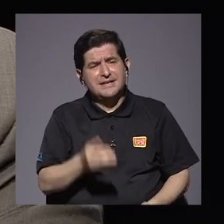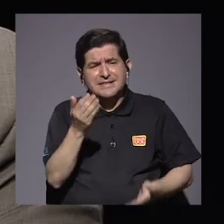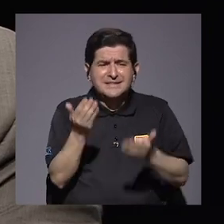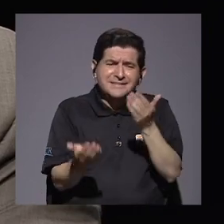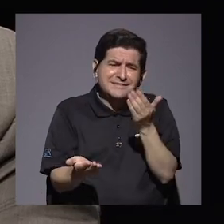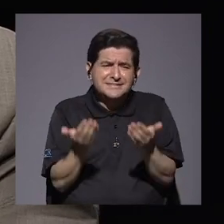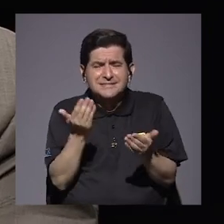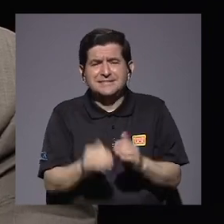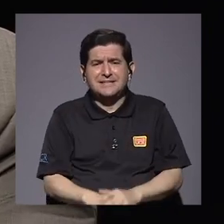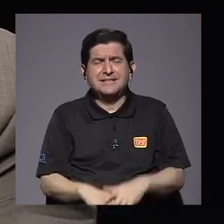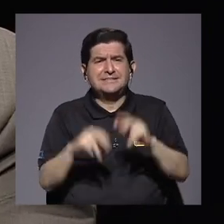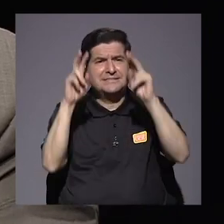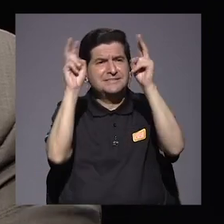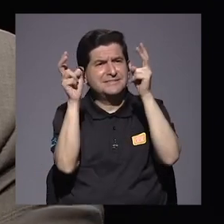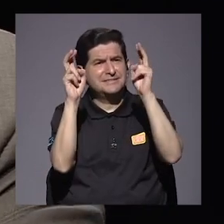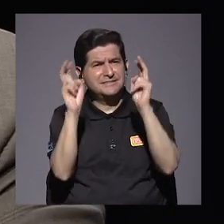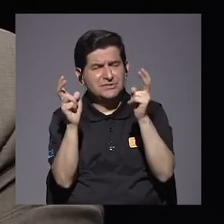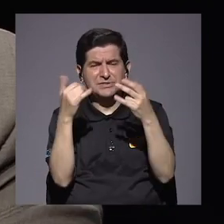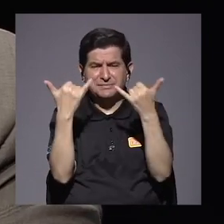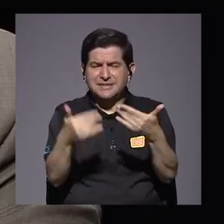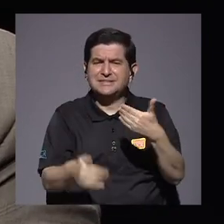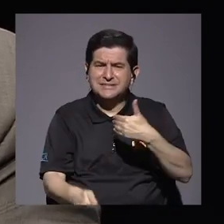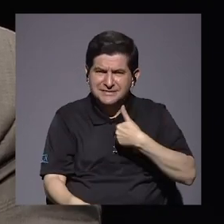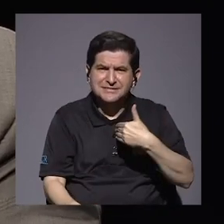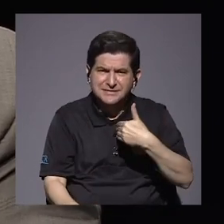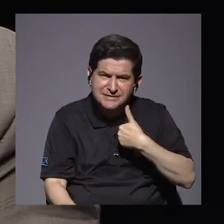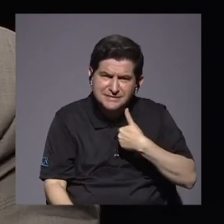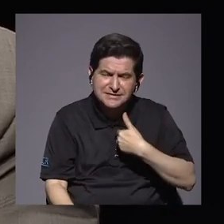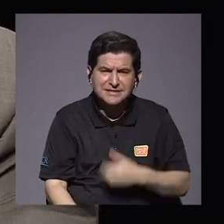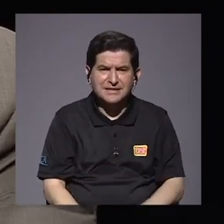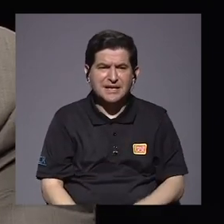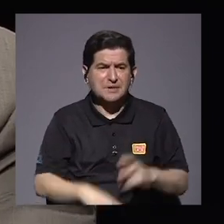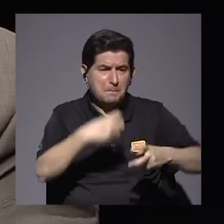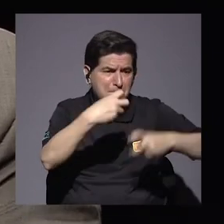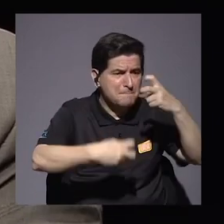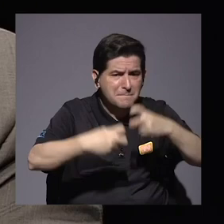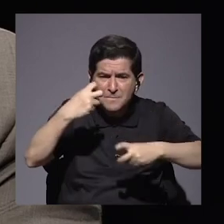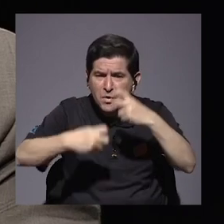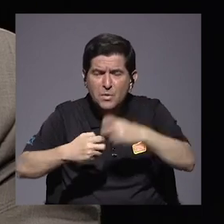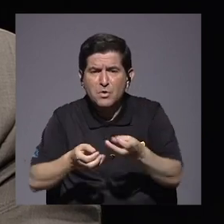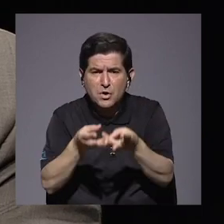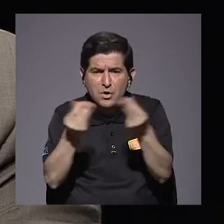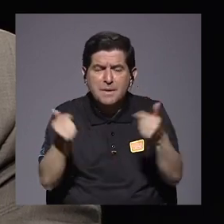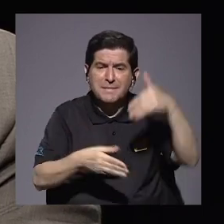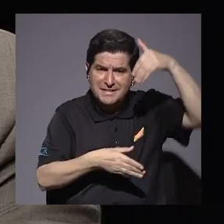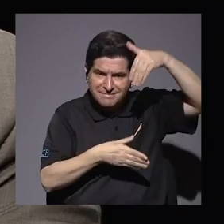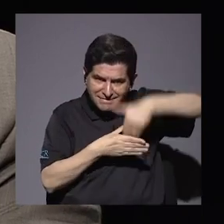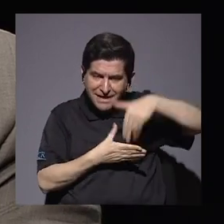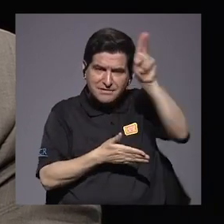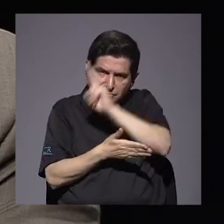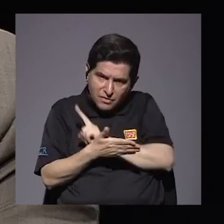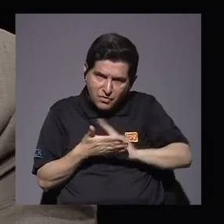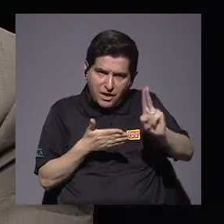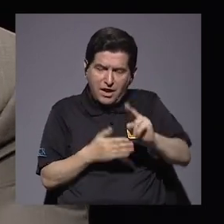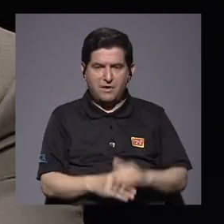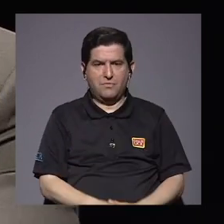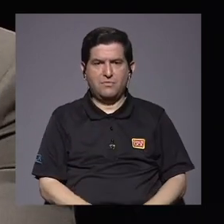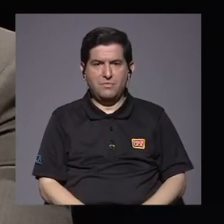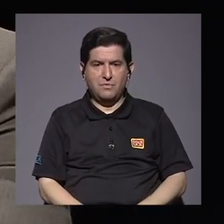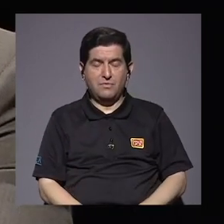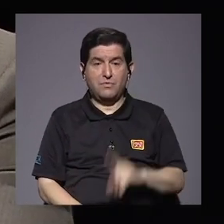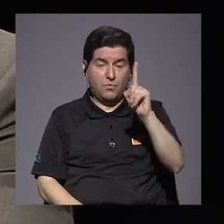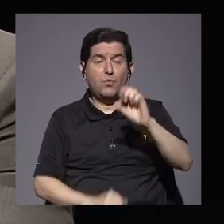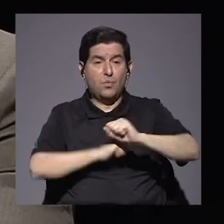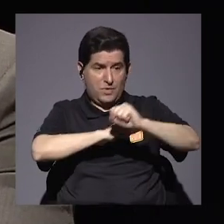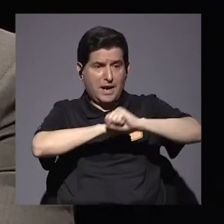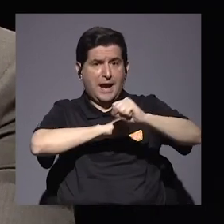de pronto por la temática misma que teníamos, por la problemática que se había generado al interno de la universidad, por estar viviendo en